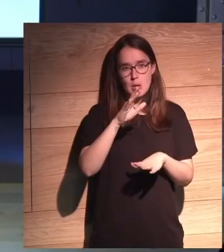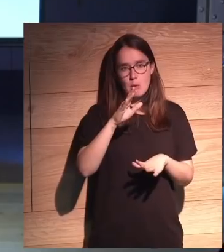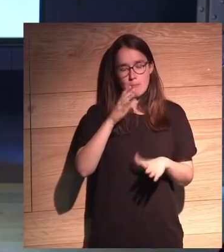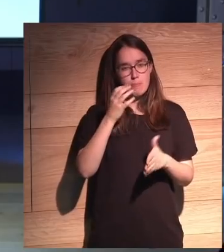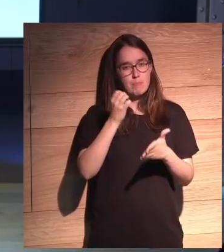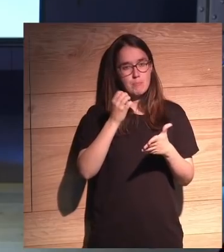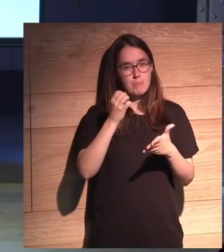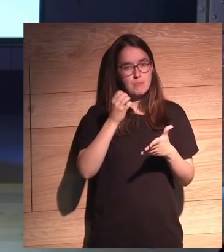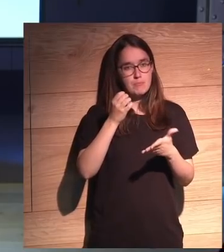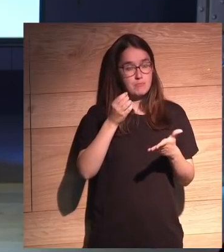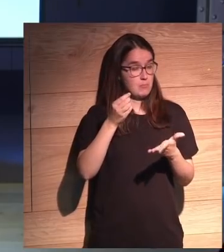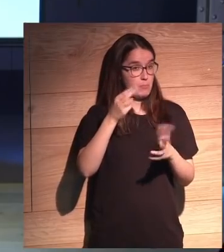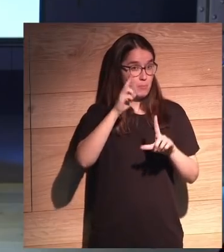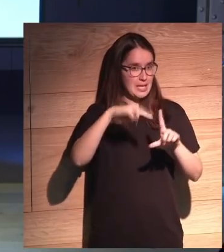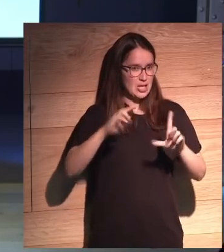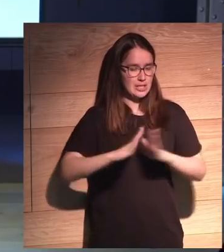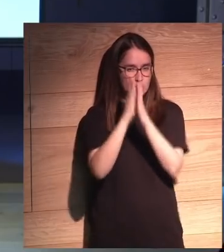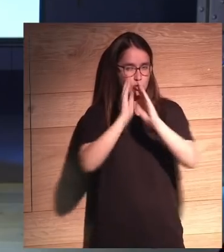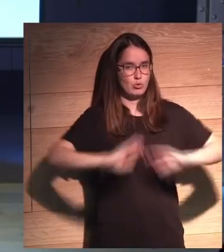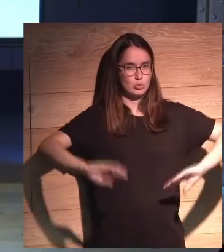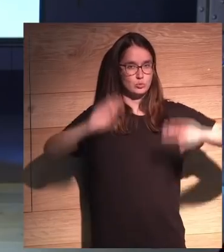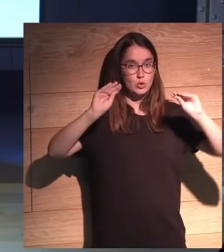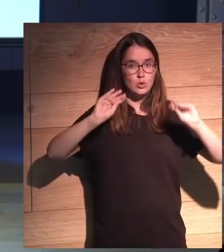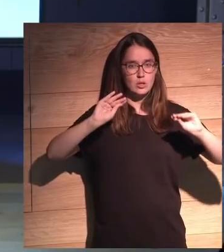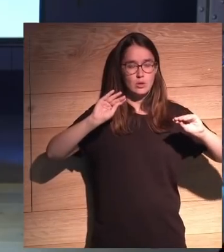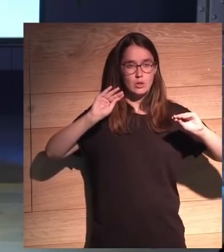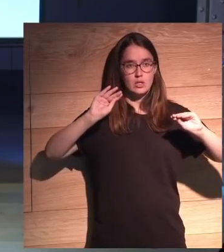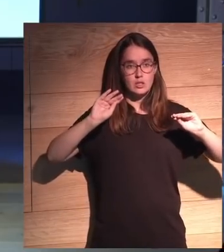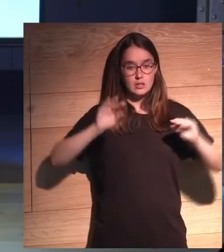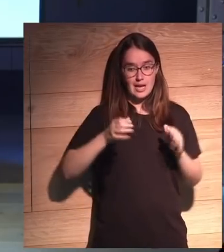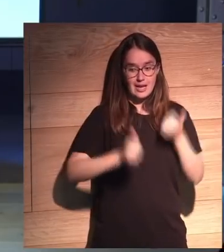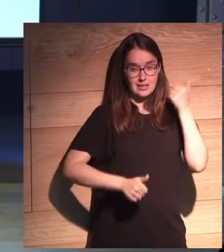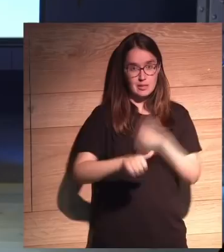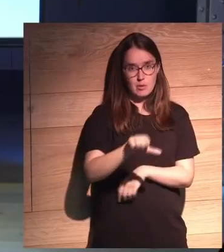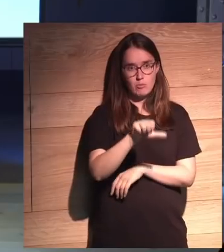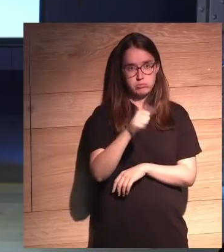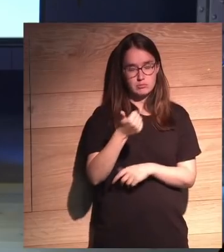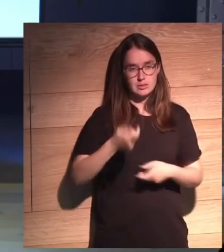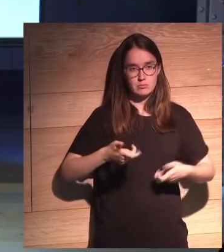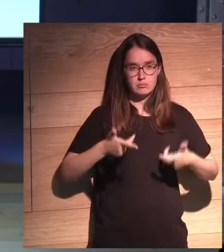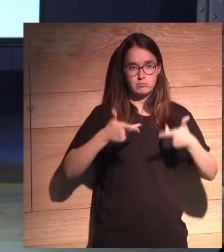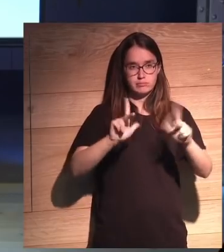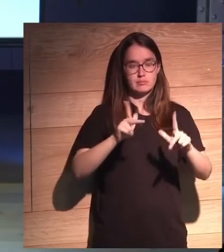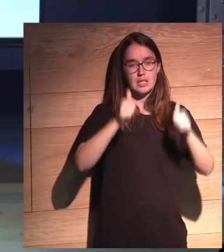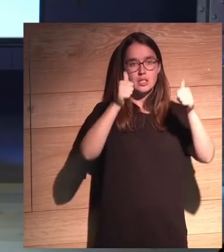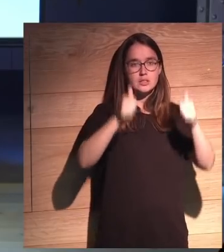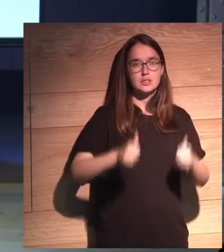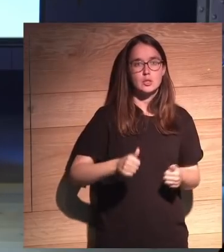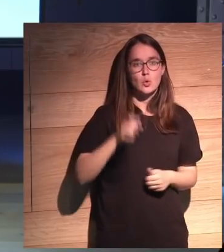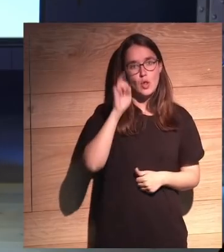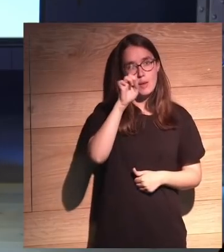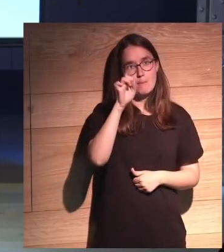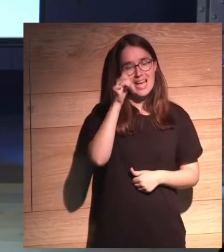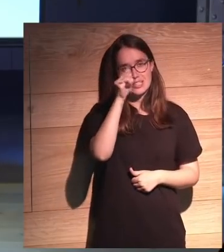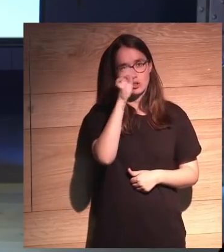patrón de los pintores, y a partir de que aprobaban ese examen se les concedía el título de